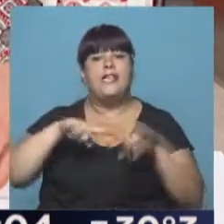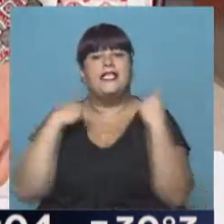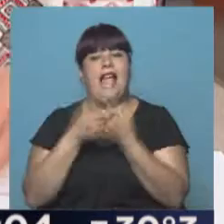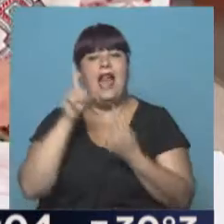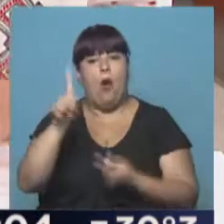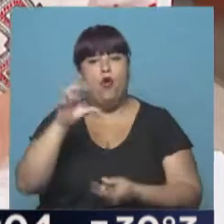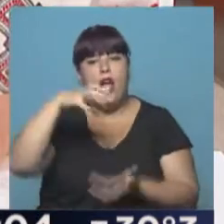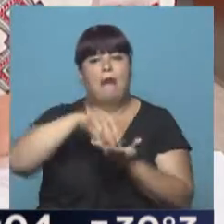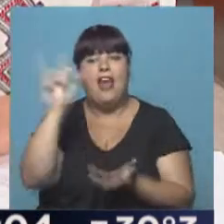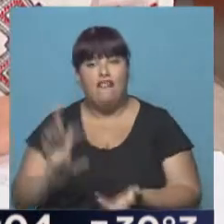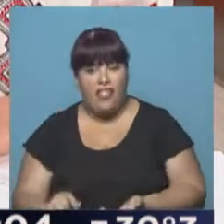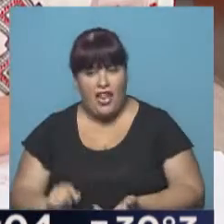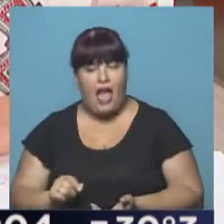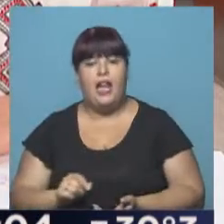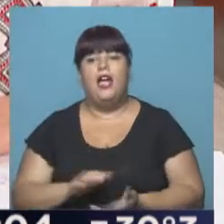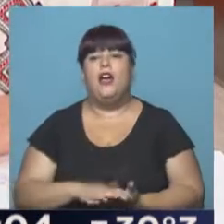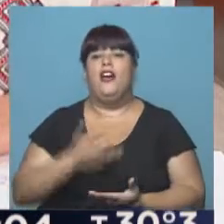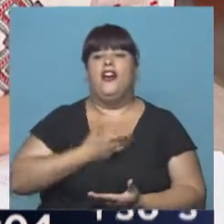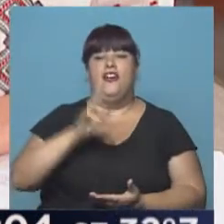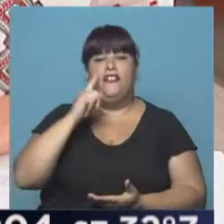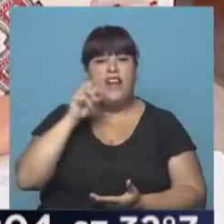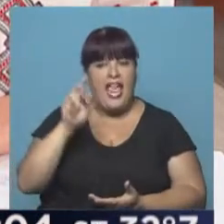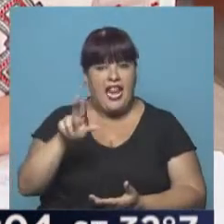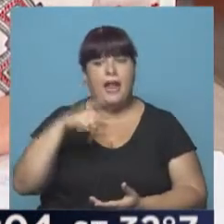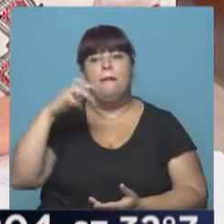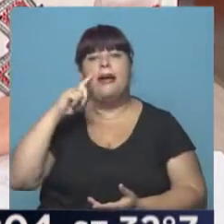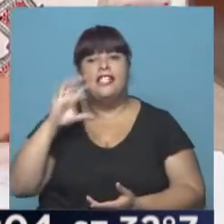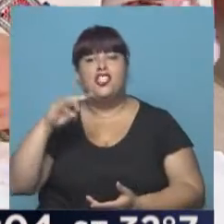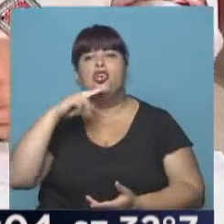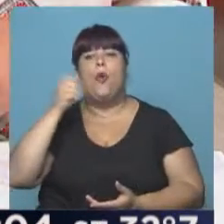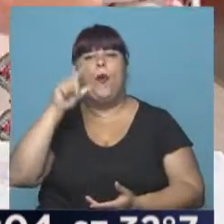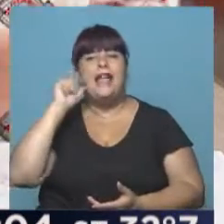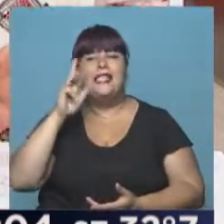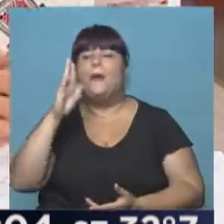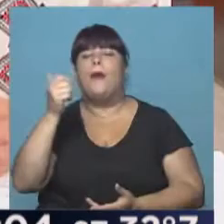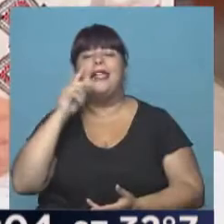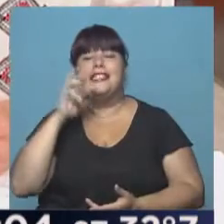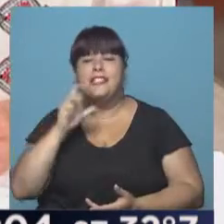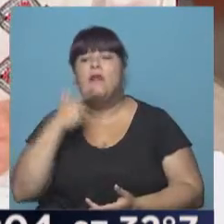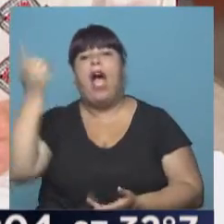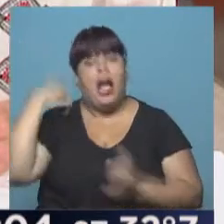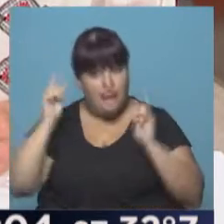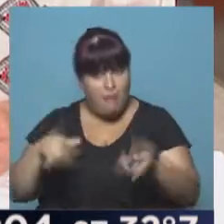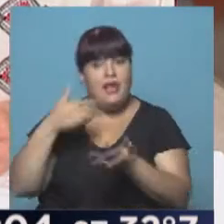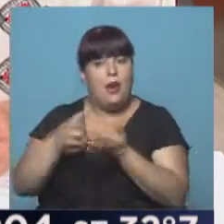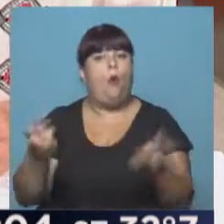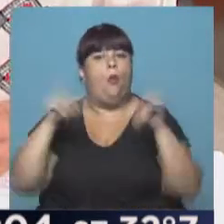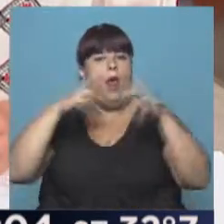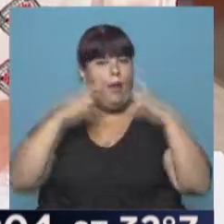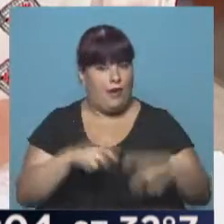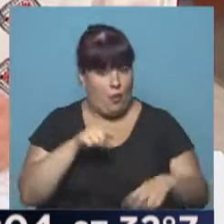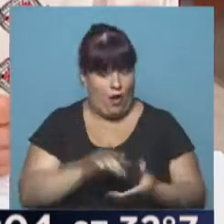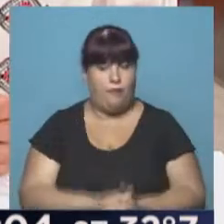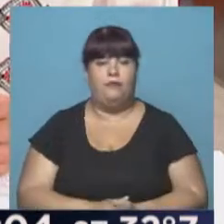de la Cámara Federal, que son Eduardo Freiler y Patricio Ballesteros, justamente porque ya habían rechazado la reapertura de este